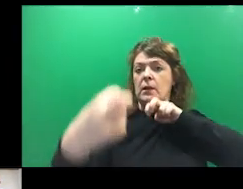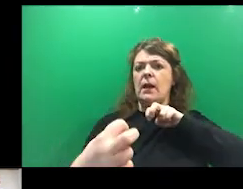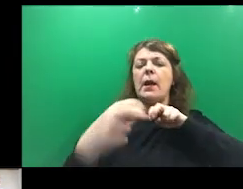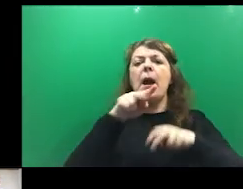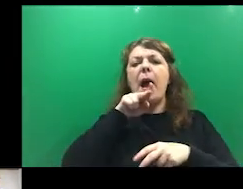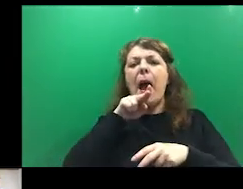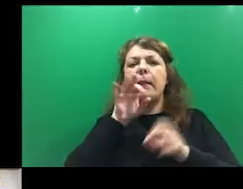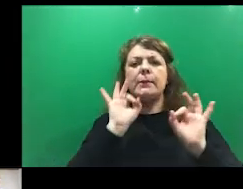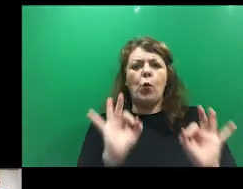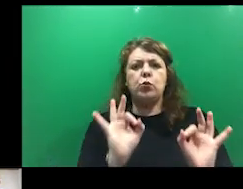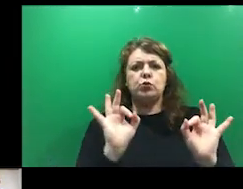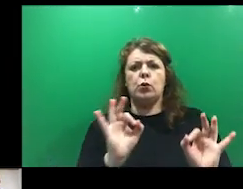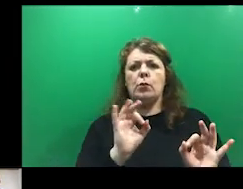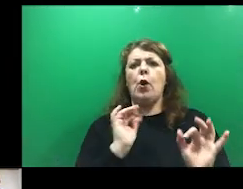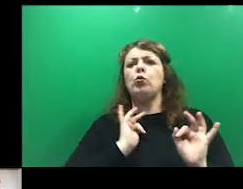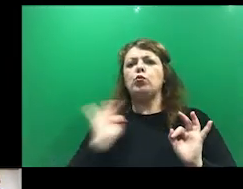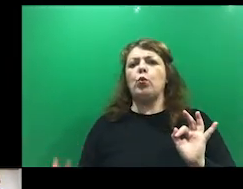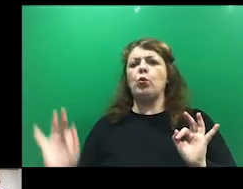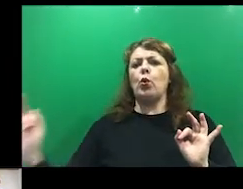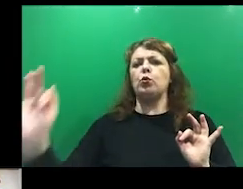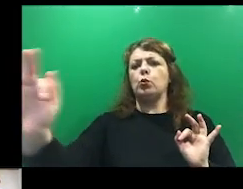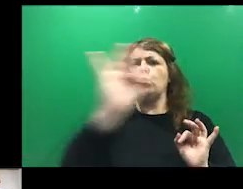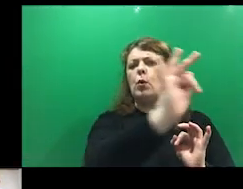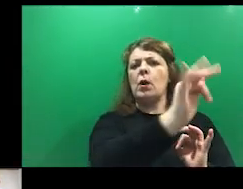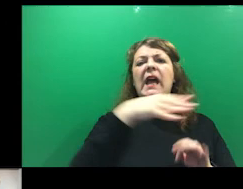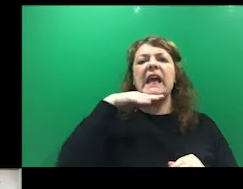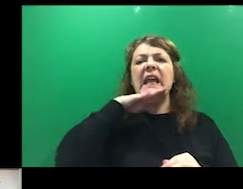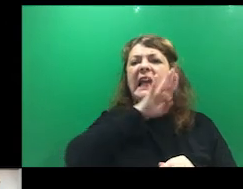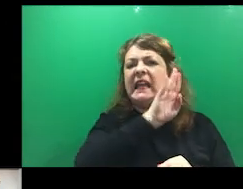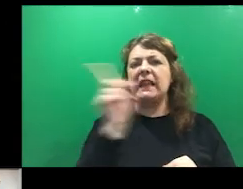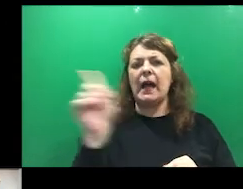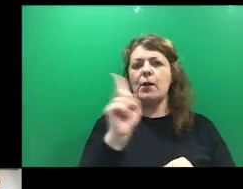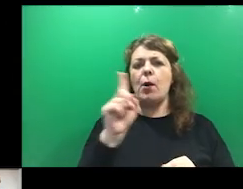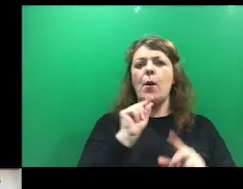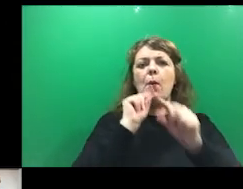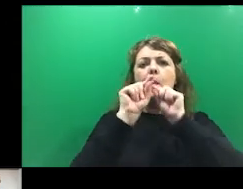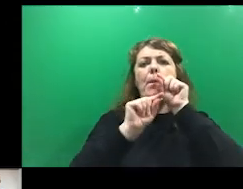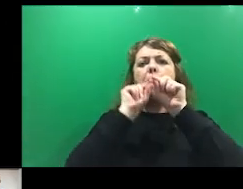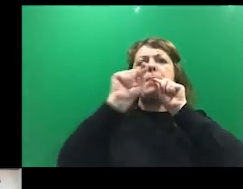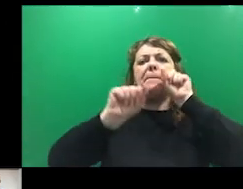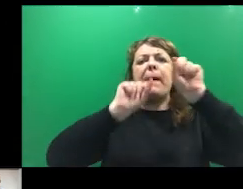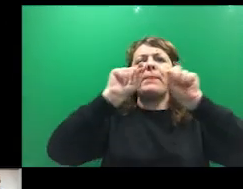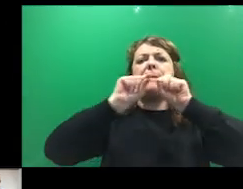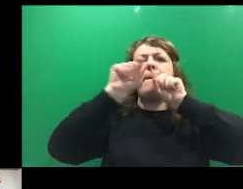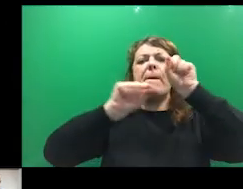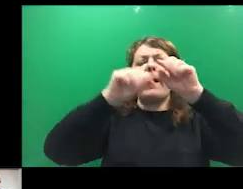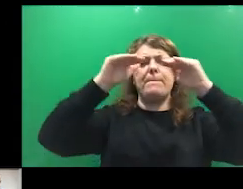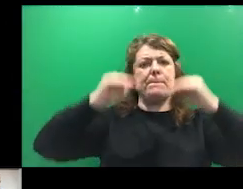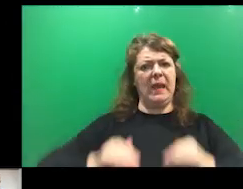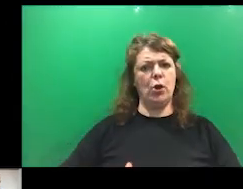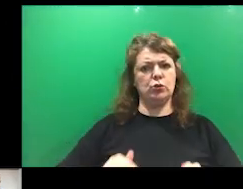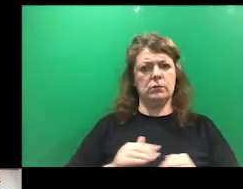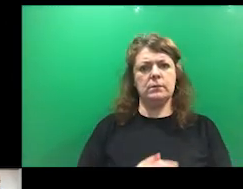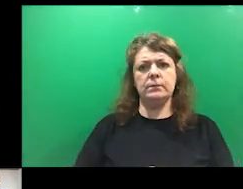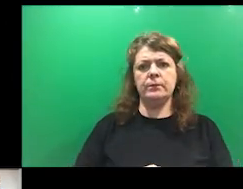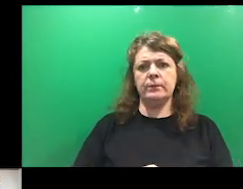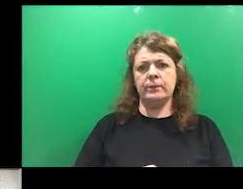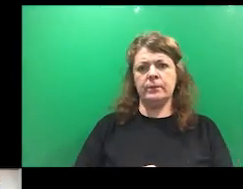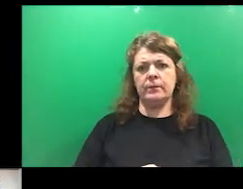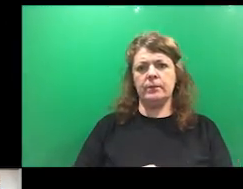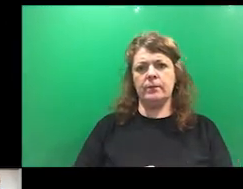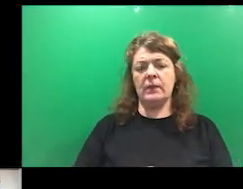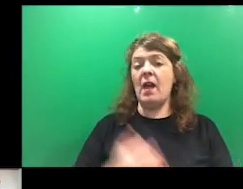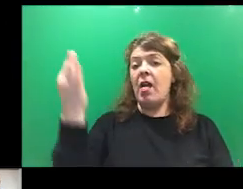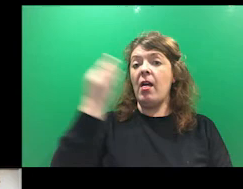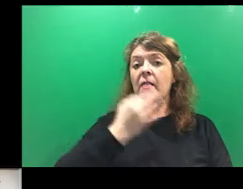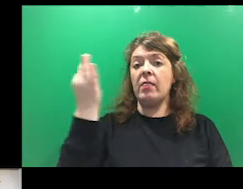demás. Hablar solo lo necesario, por turnos y sin gritar para producir la menor cantidad de